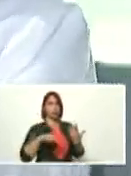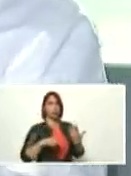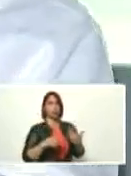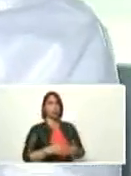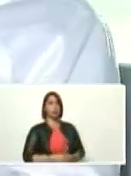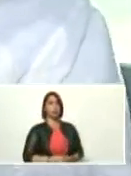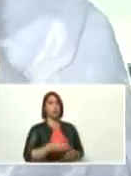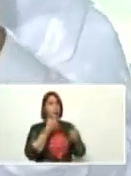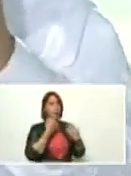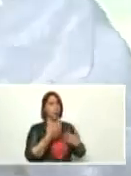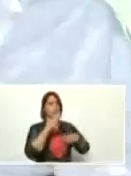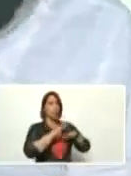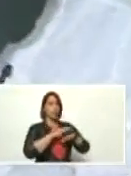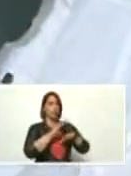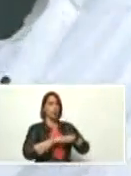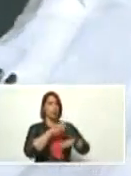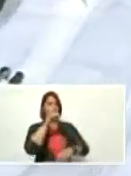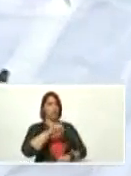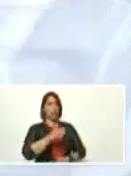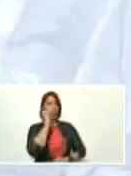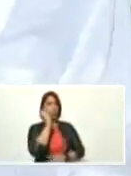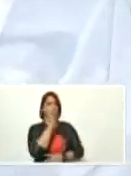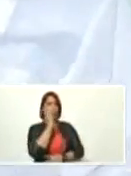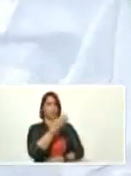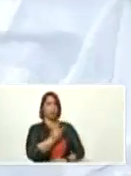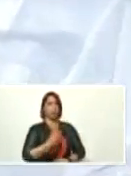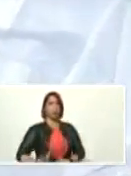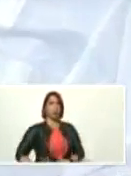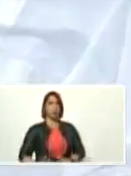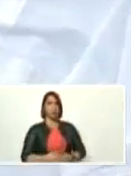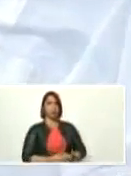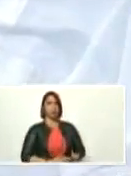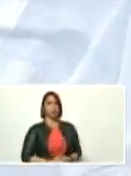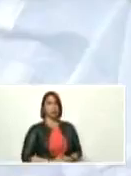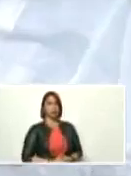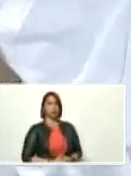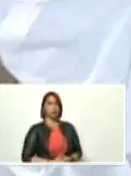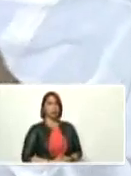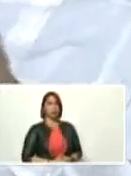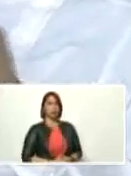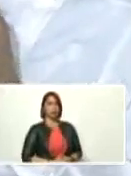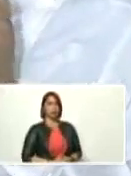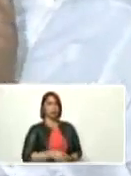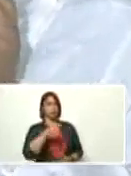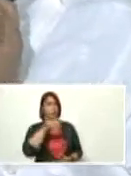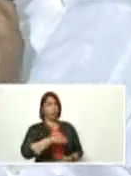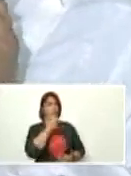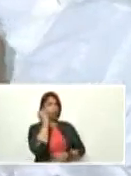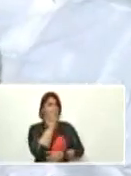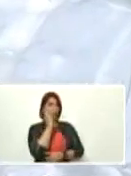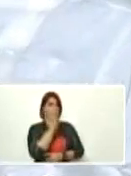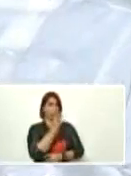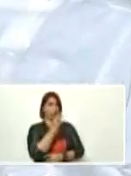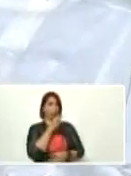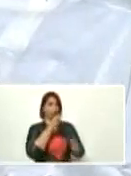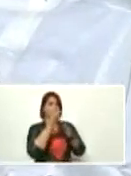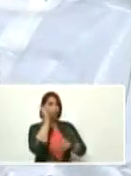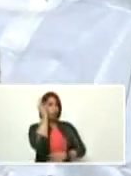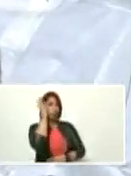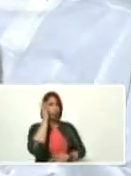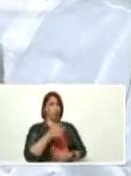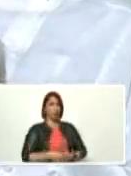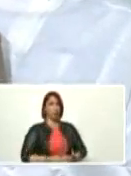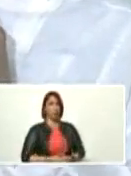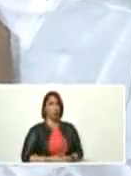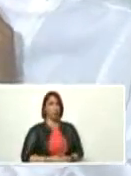auspicioso lo que ha ocurrido en este Congreso, presidente. De este Congreso ha surgido, y ahí le explico